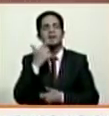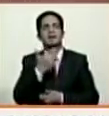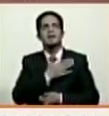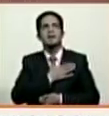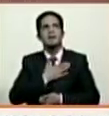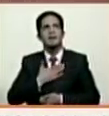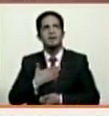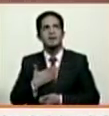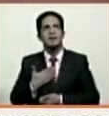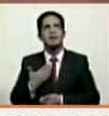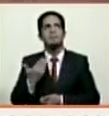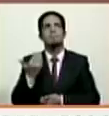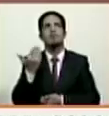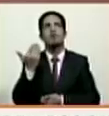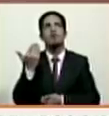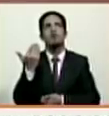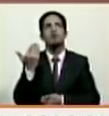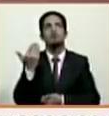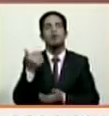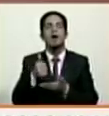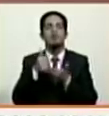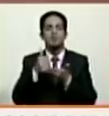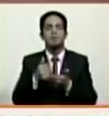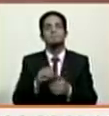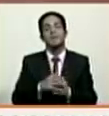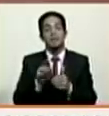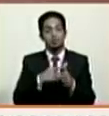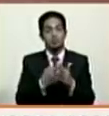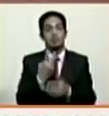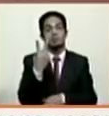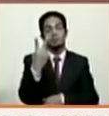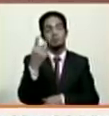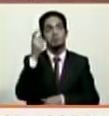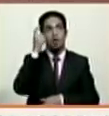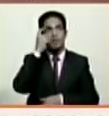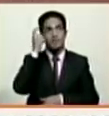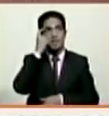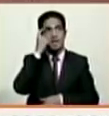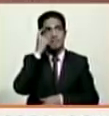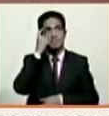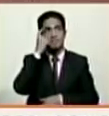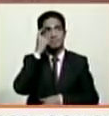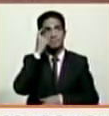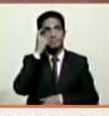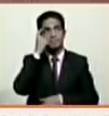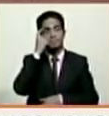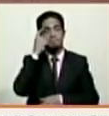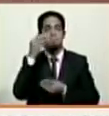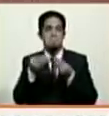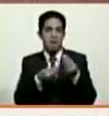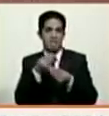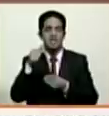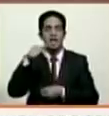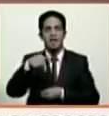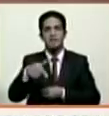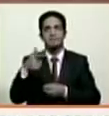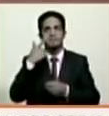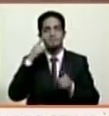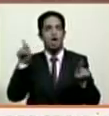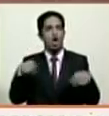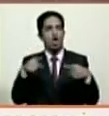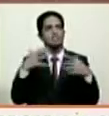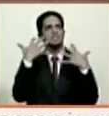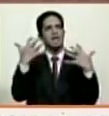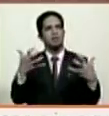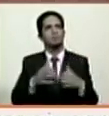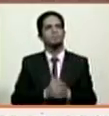hemos tenido que dedicar con los organizadores 2 días para la realización de este inmenso concierto. De manera que